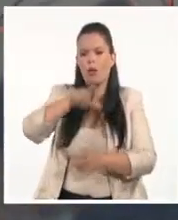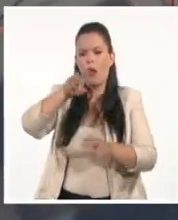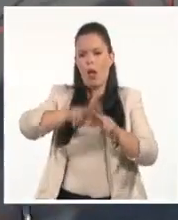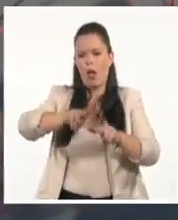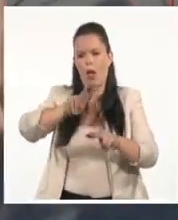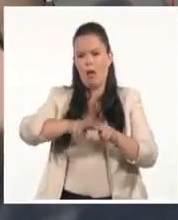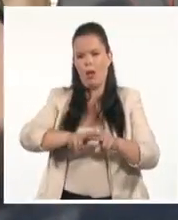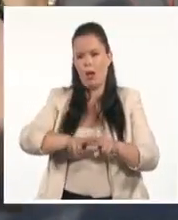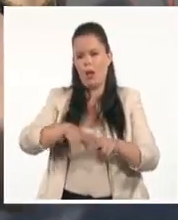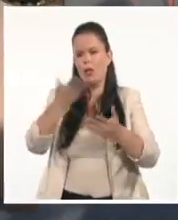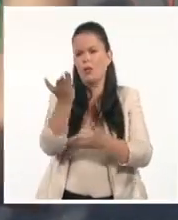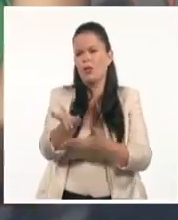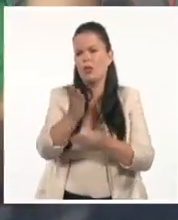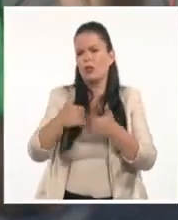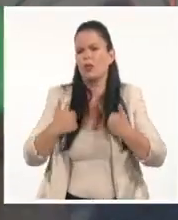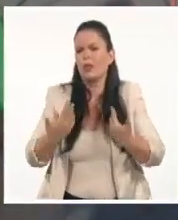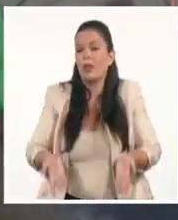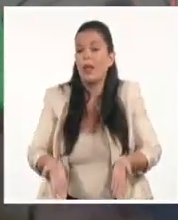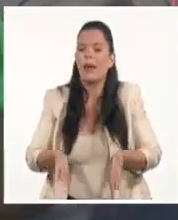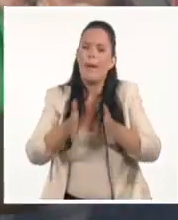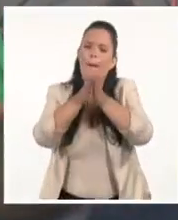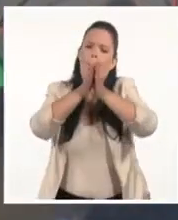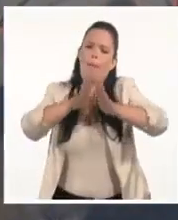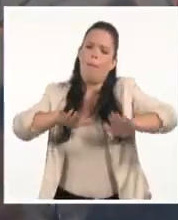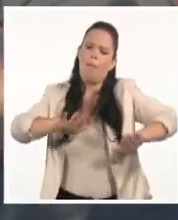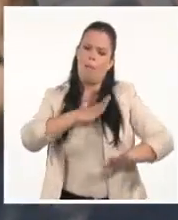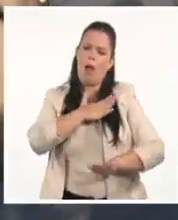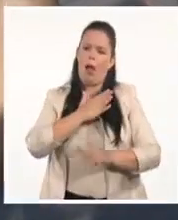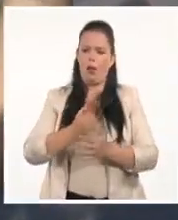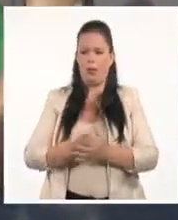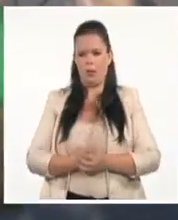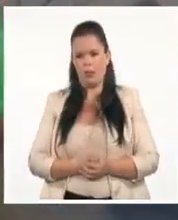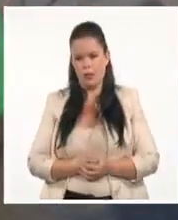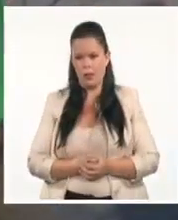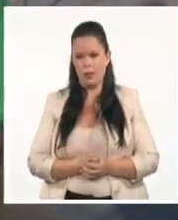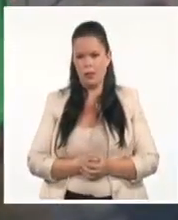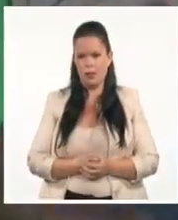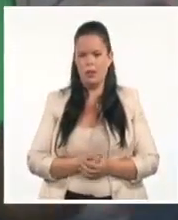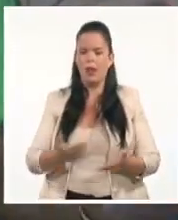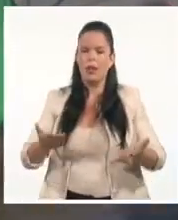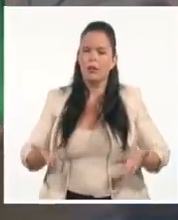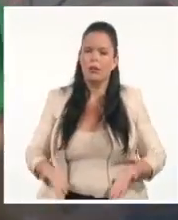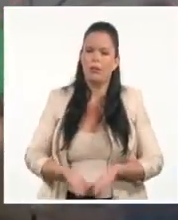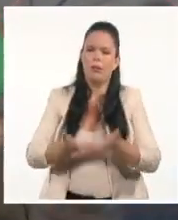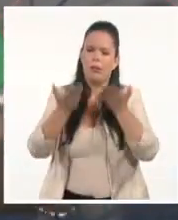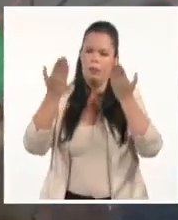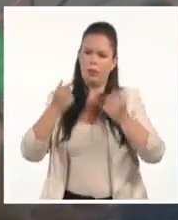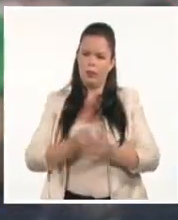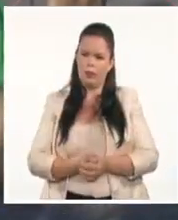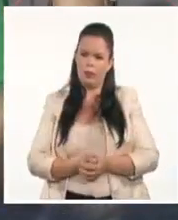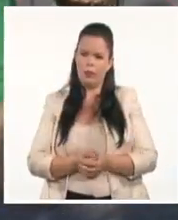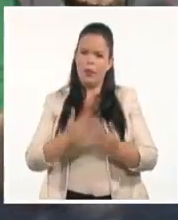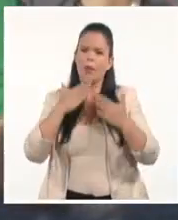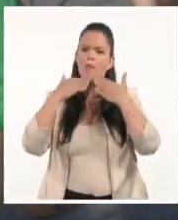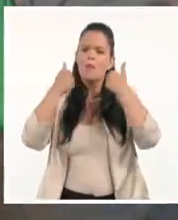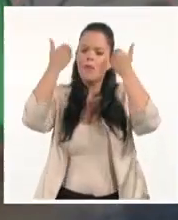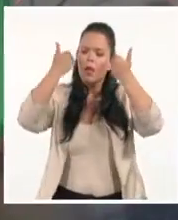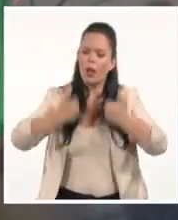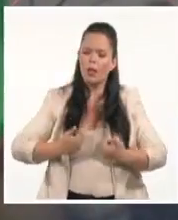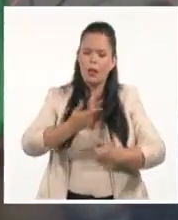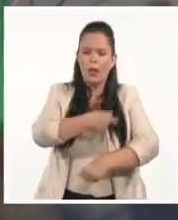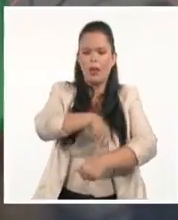unidad, el reclamo por la construcción del socialismo, el reclamo por la construcción del bienestar del pueblo, el reclamo también por la unidad de todas